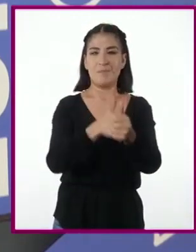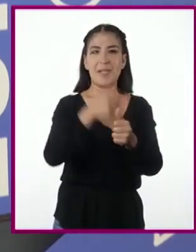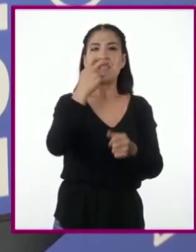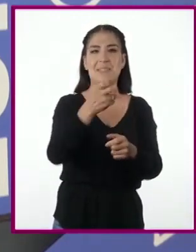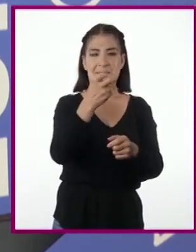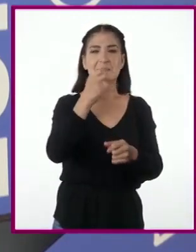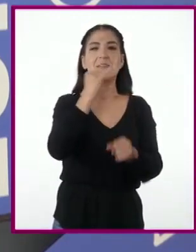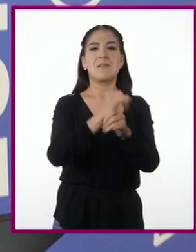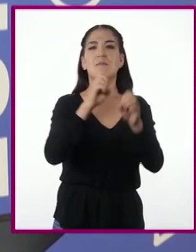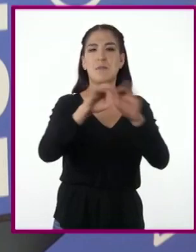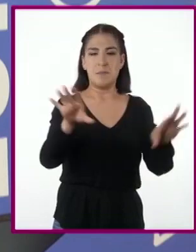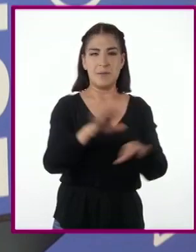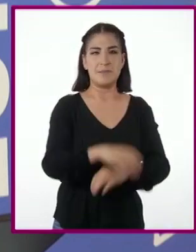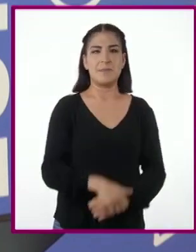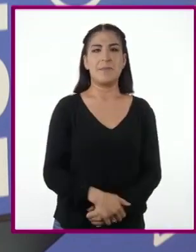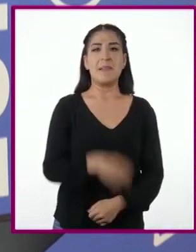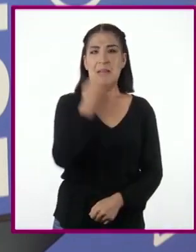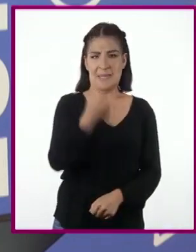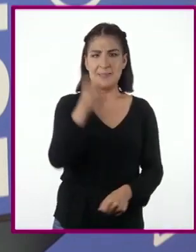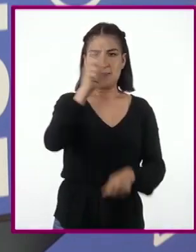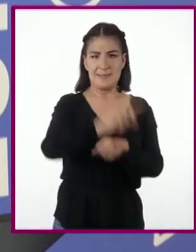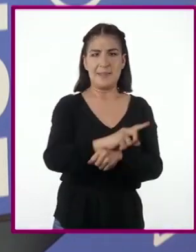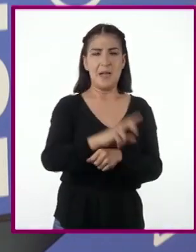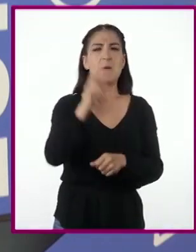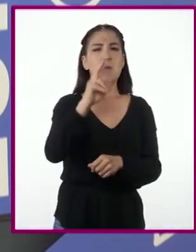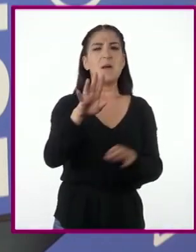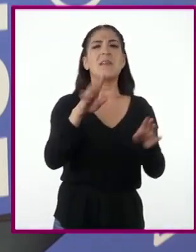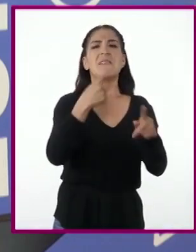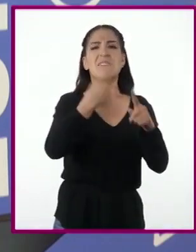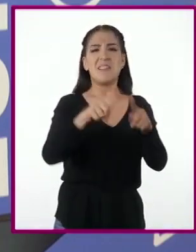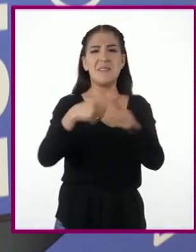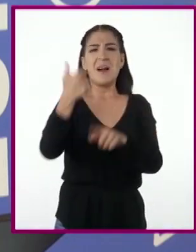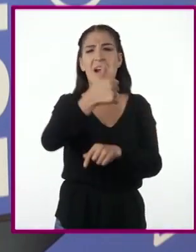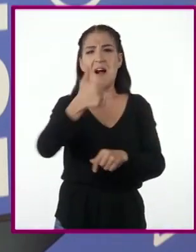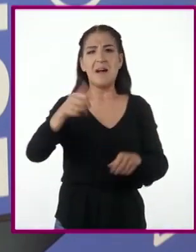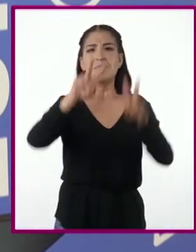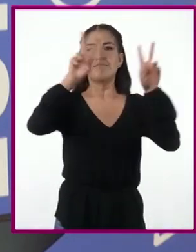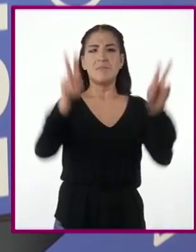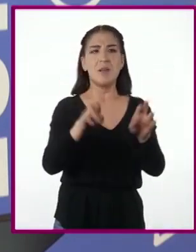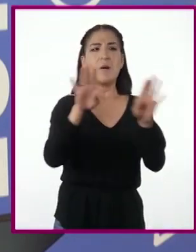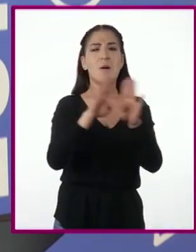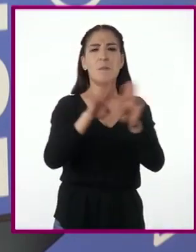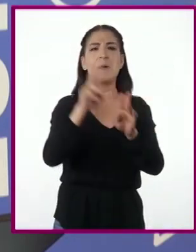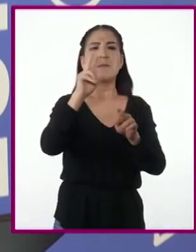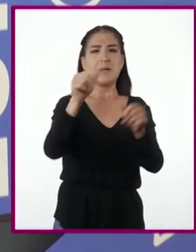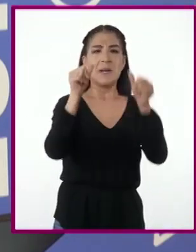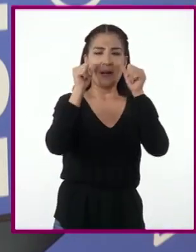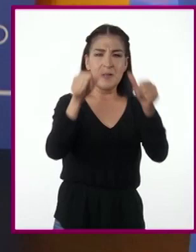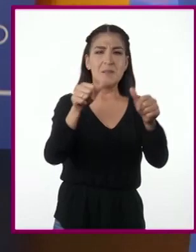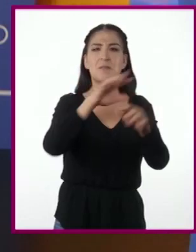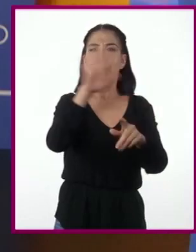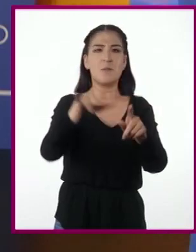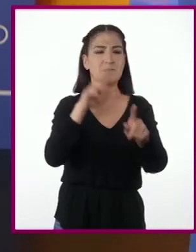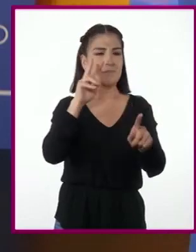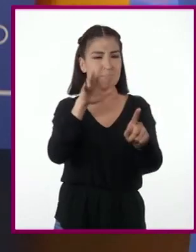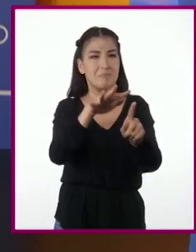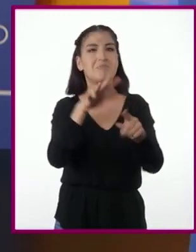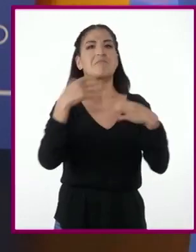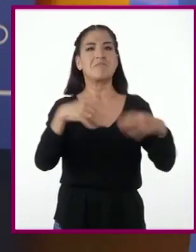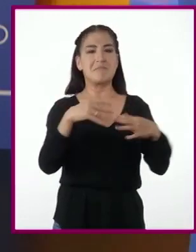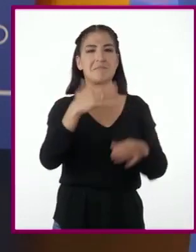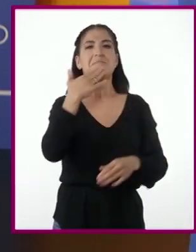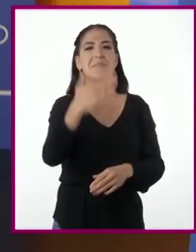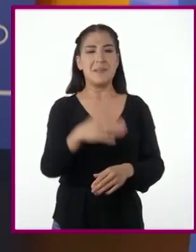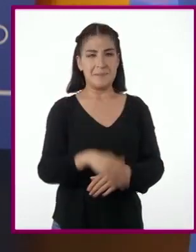días, ¿te has dado cuenta que diversos temas han acaparado la atención de todos?